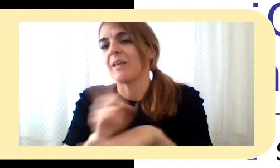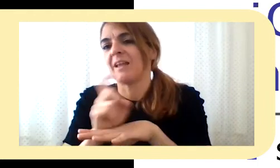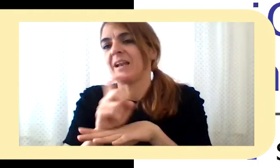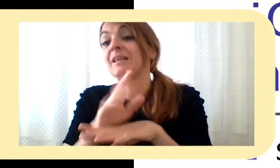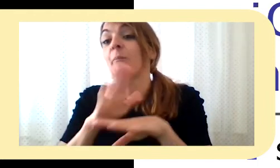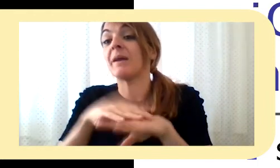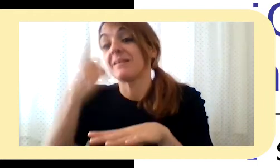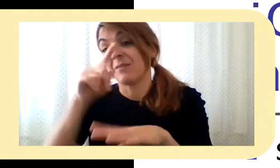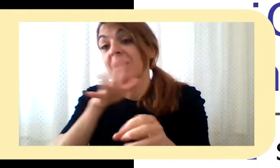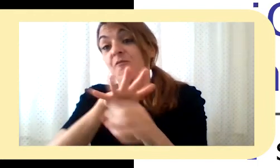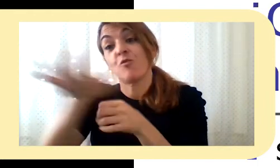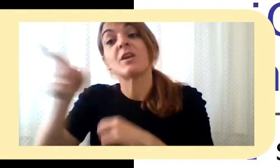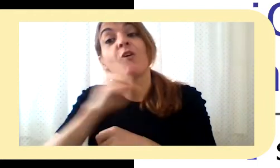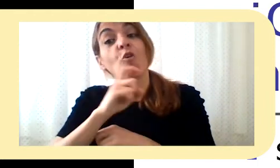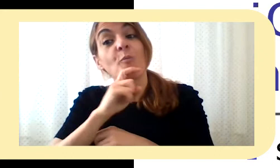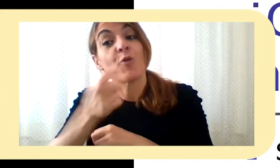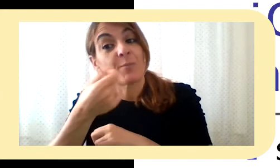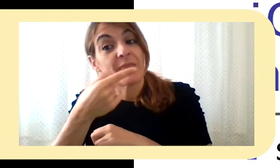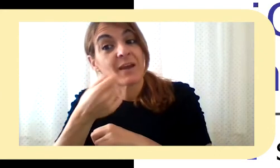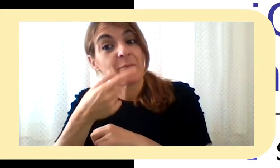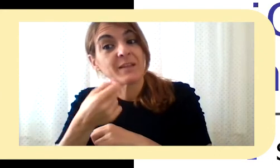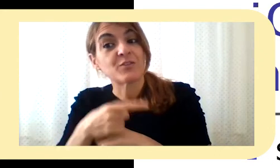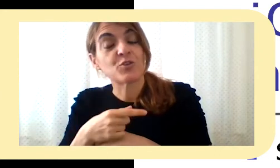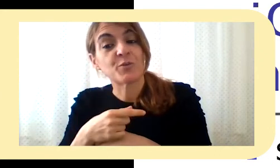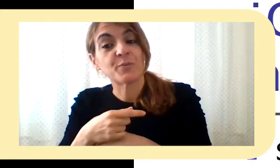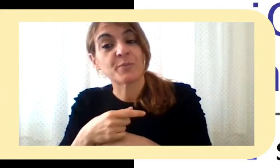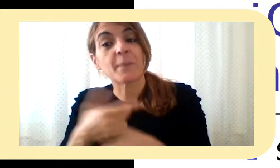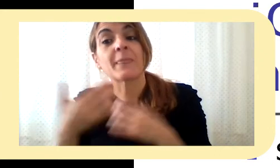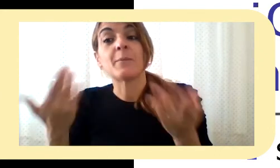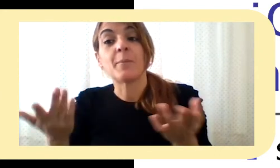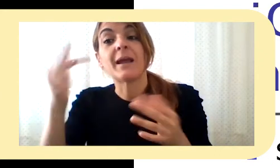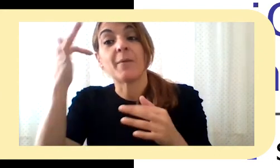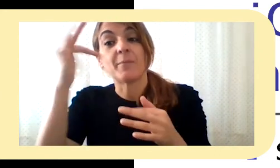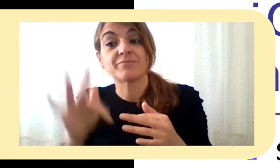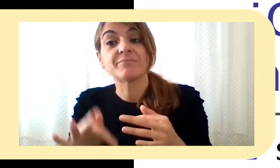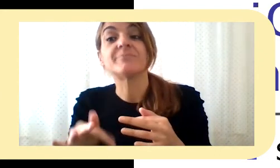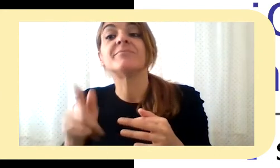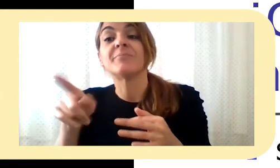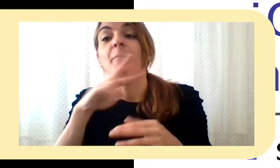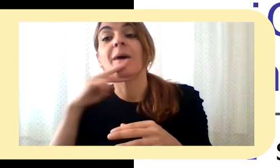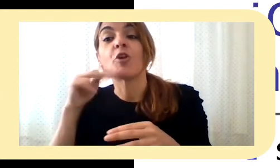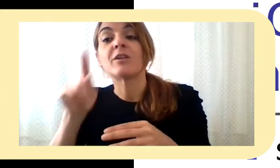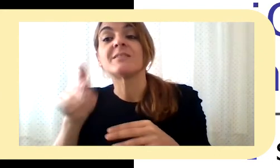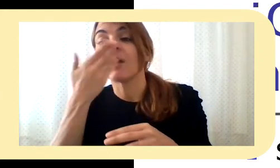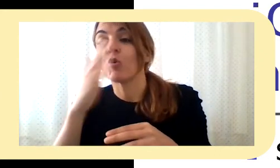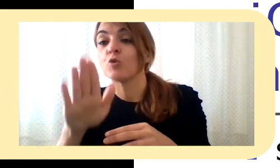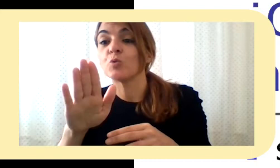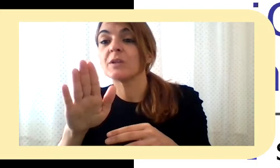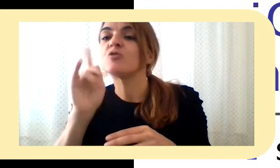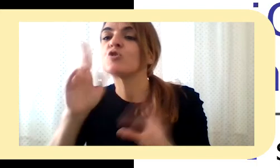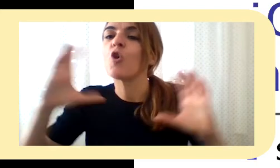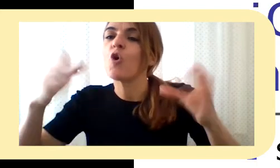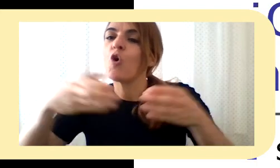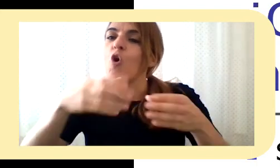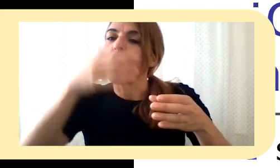en su conducta. Pues los test para valorar esta conducta solo se han hecho en ratas macho, con lo cual las ratas hembra